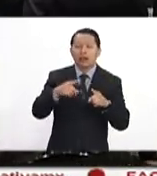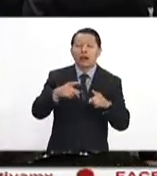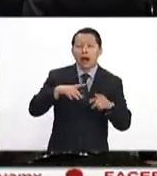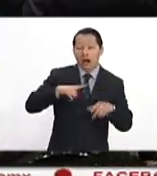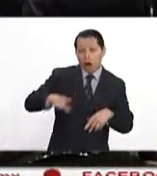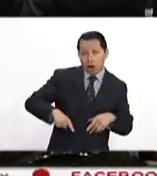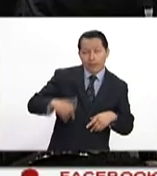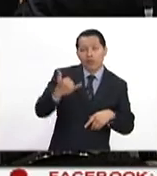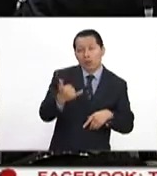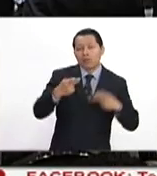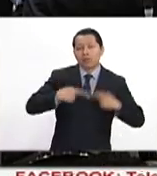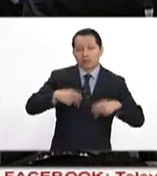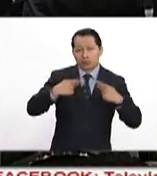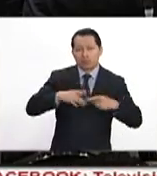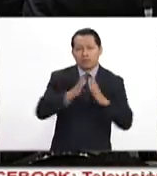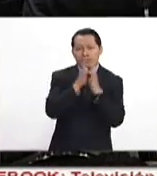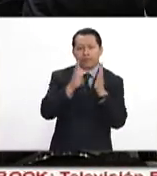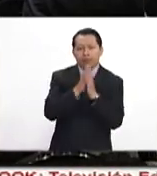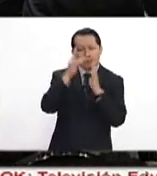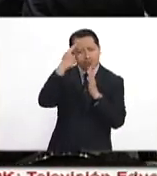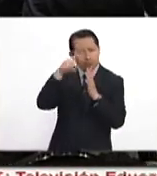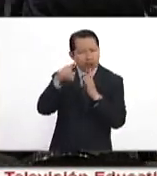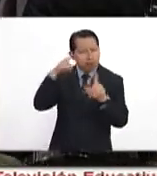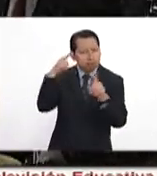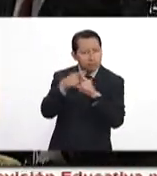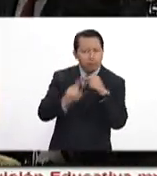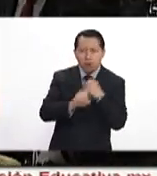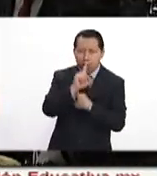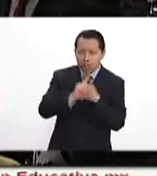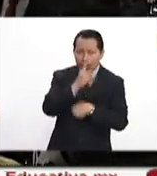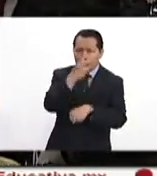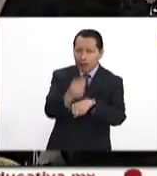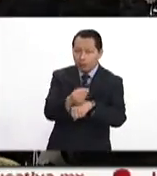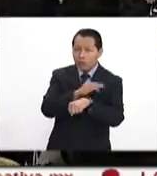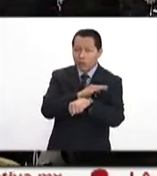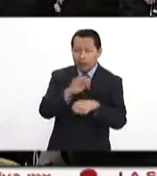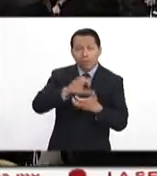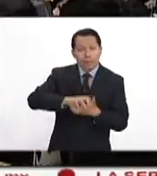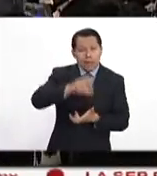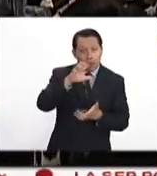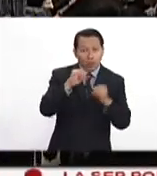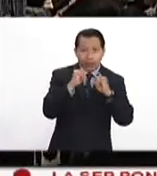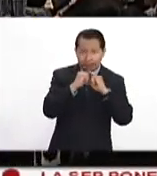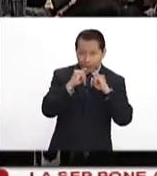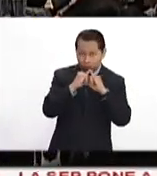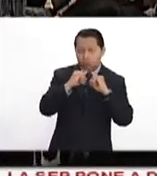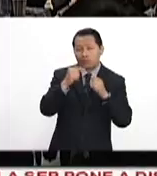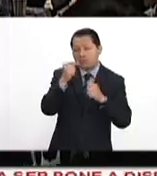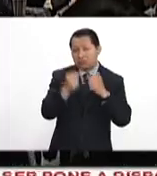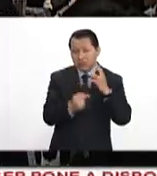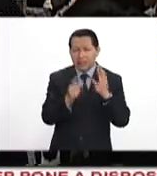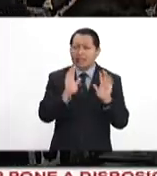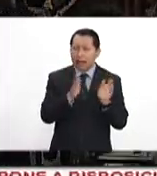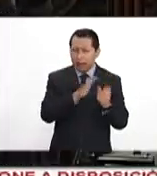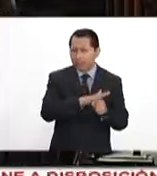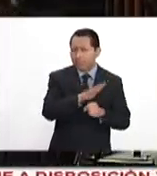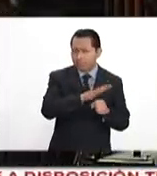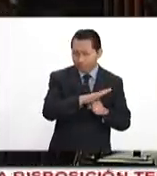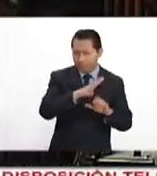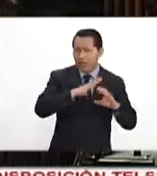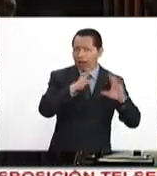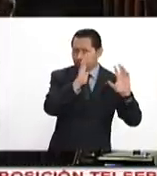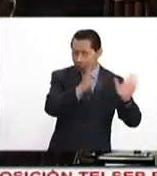enfrentar de una manera distinta y amplia esta problemática. La mayoría de las instituciones que constituyen este sistema ya existían,